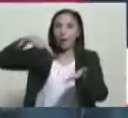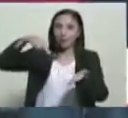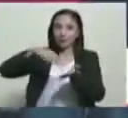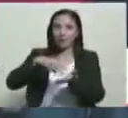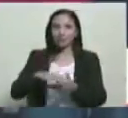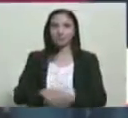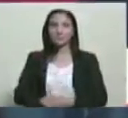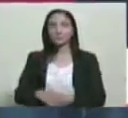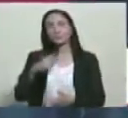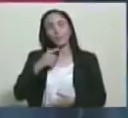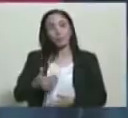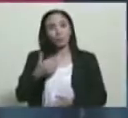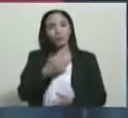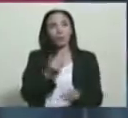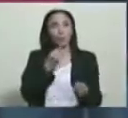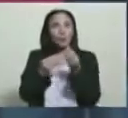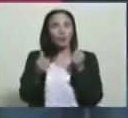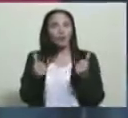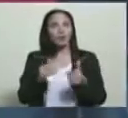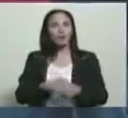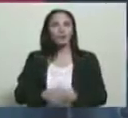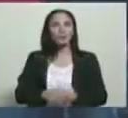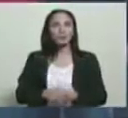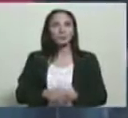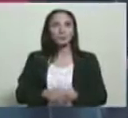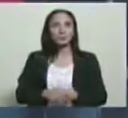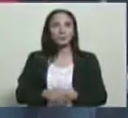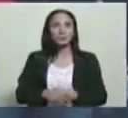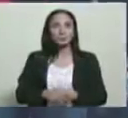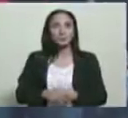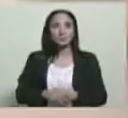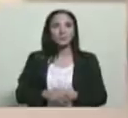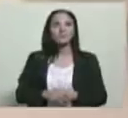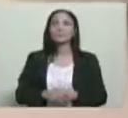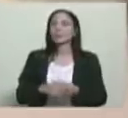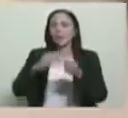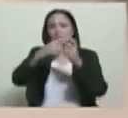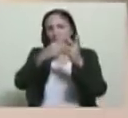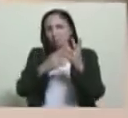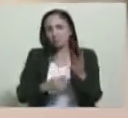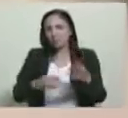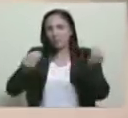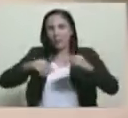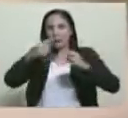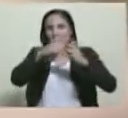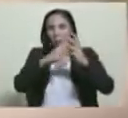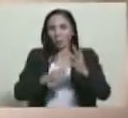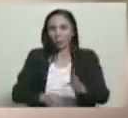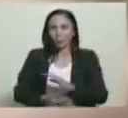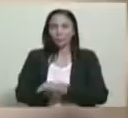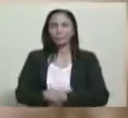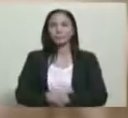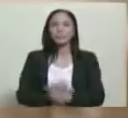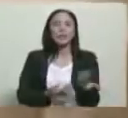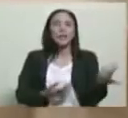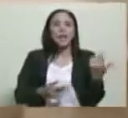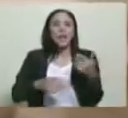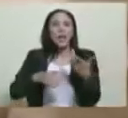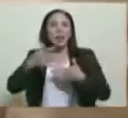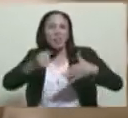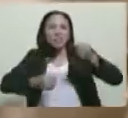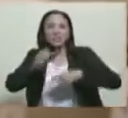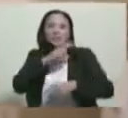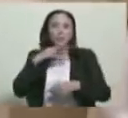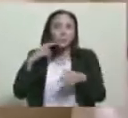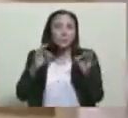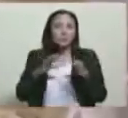es uno de los rubros nacionales en conjunto con otros rubros complementarios, Nutrichicha, producido aquí en